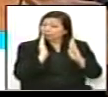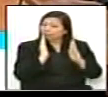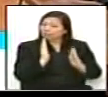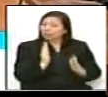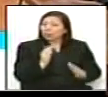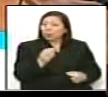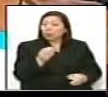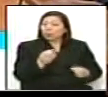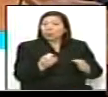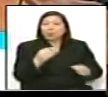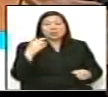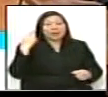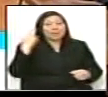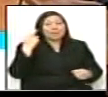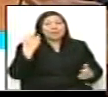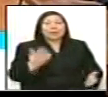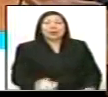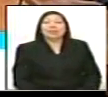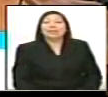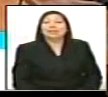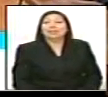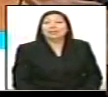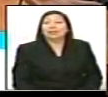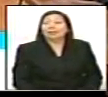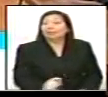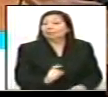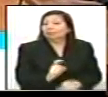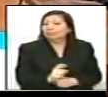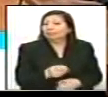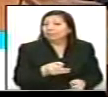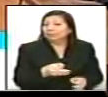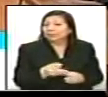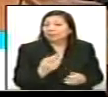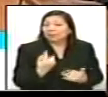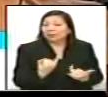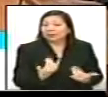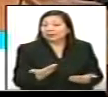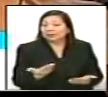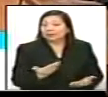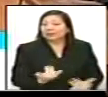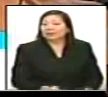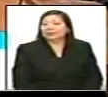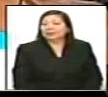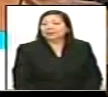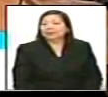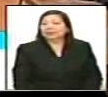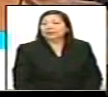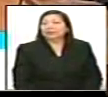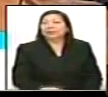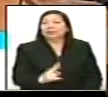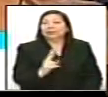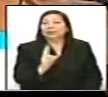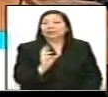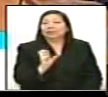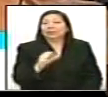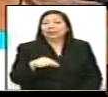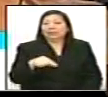la judicialización de la política, ¿no? Para ir enseñando algunas inquietudes por ese lado. Le doy la palabra ahora a José Carlos Requena.